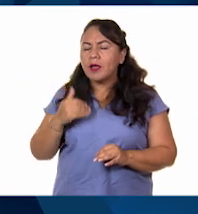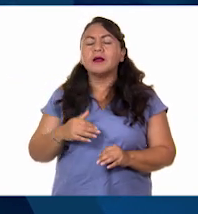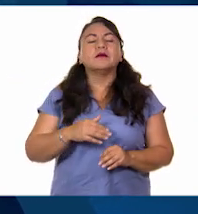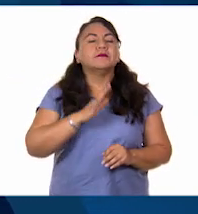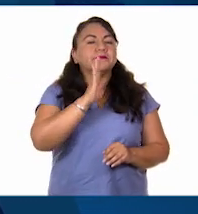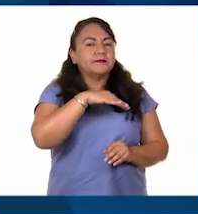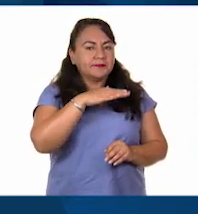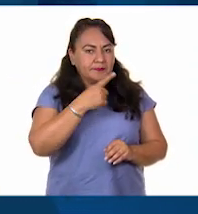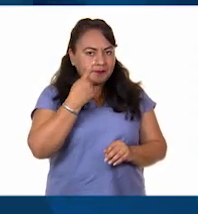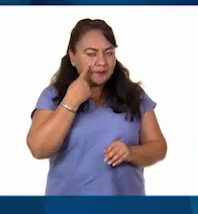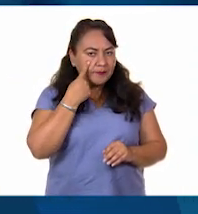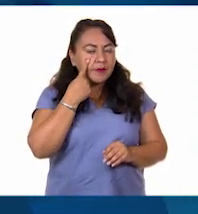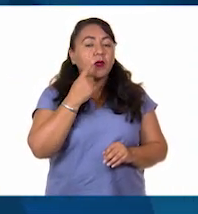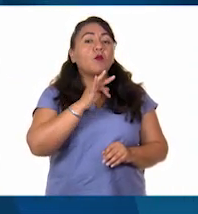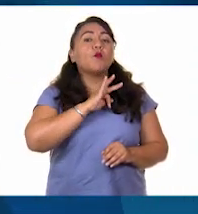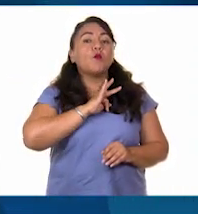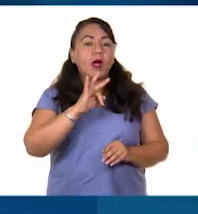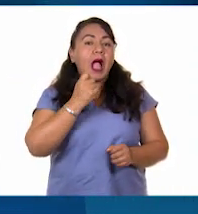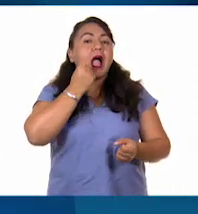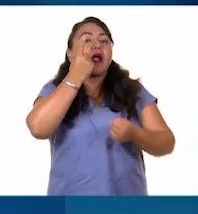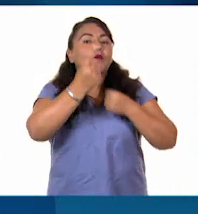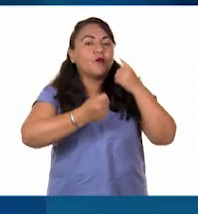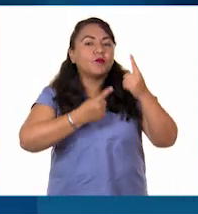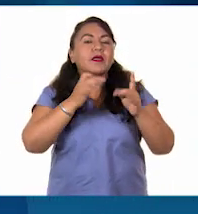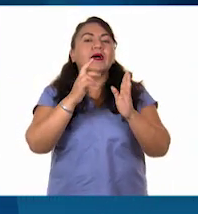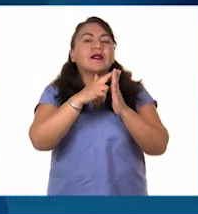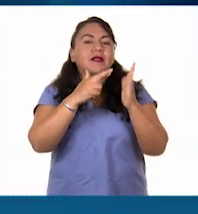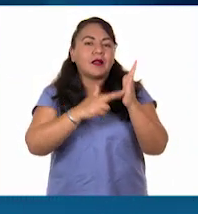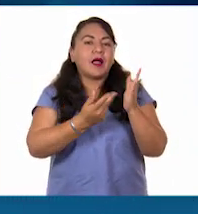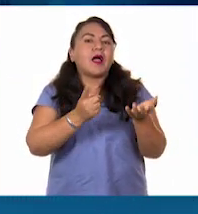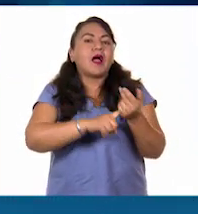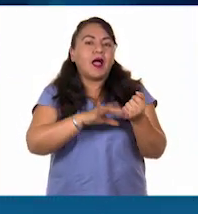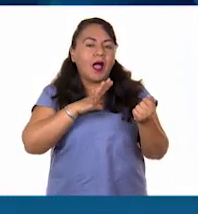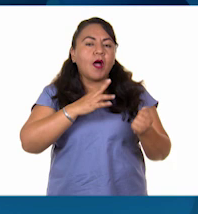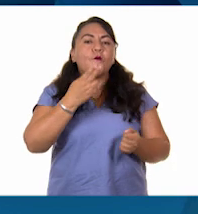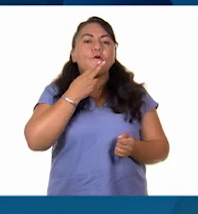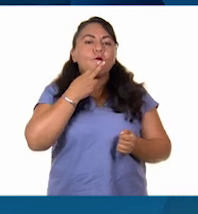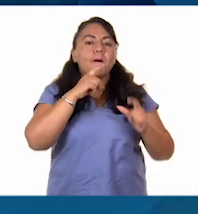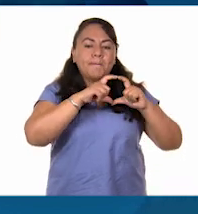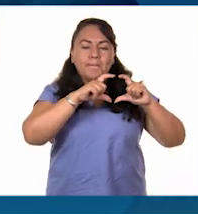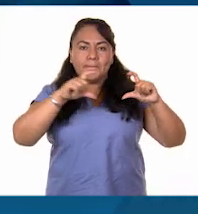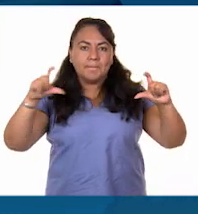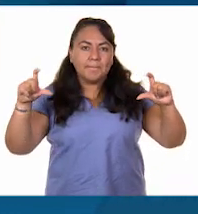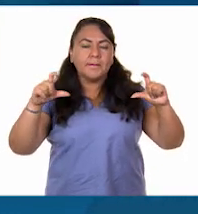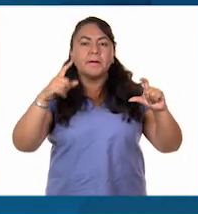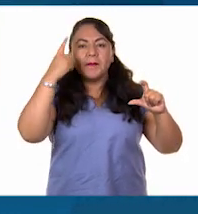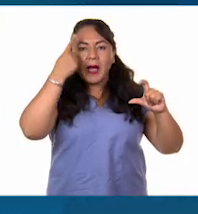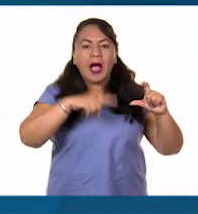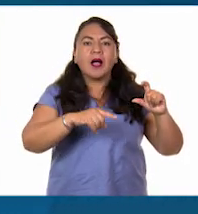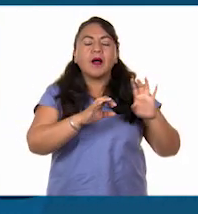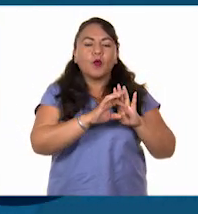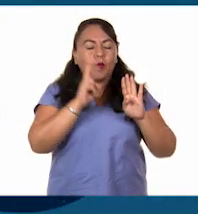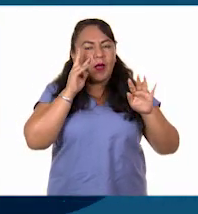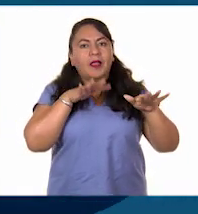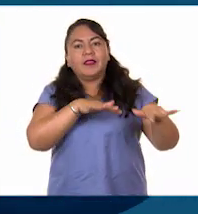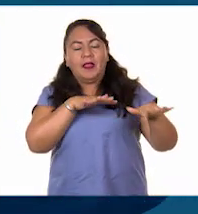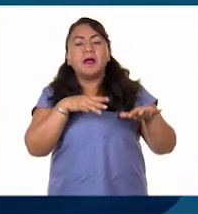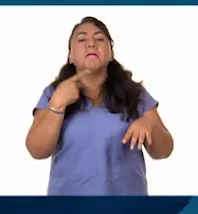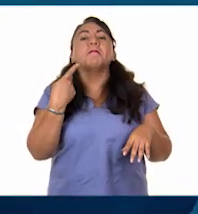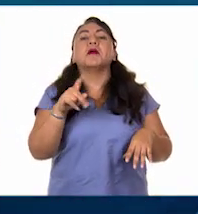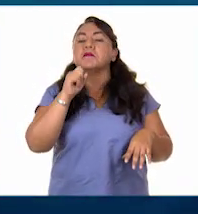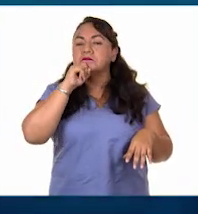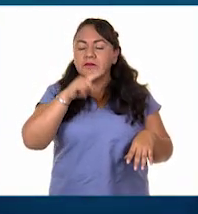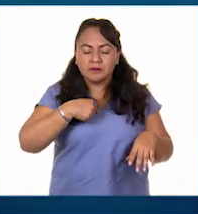este caso se pueden transgredir algunas normas convencionales del uso de mayúsculas para darle atractivo al texto, pero